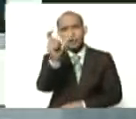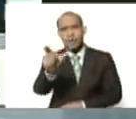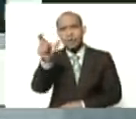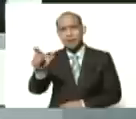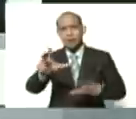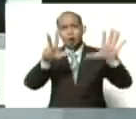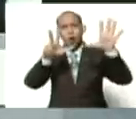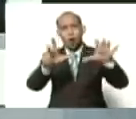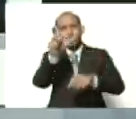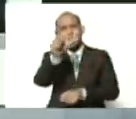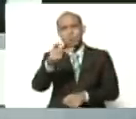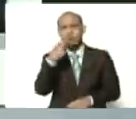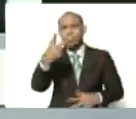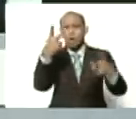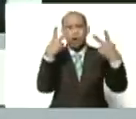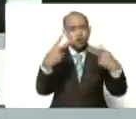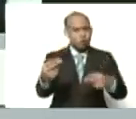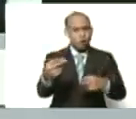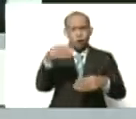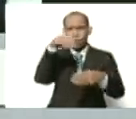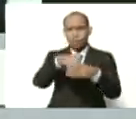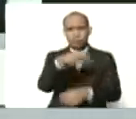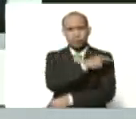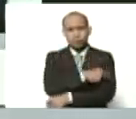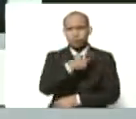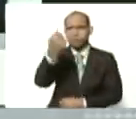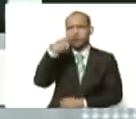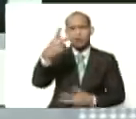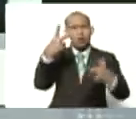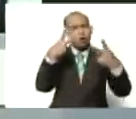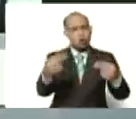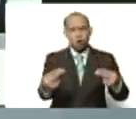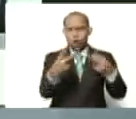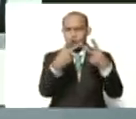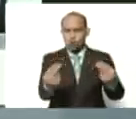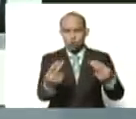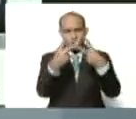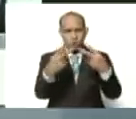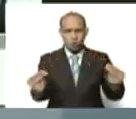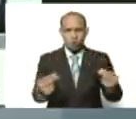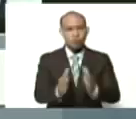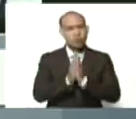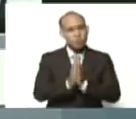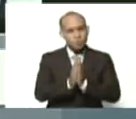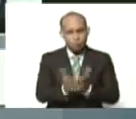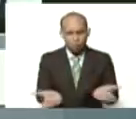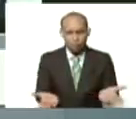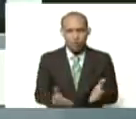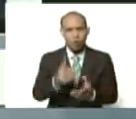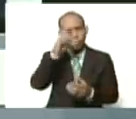8 personas que se negaban a recibir tratamiento y hospitalizarse. Por favor, Dios